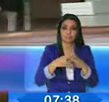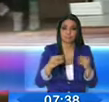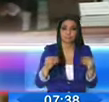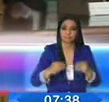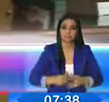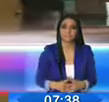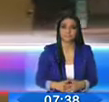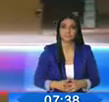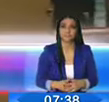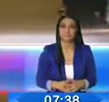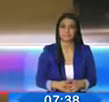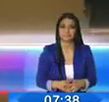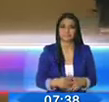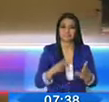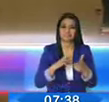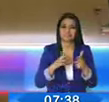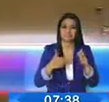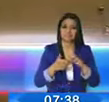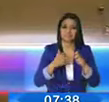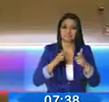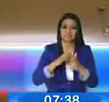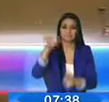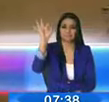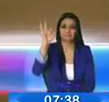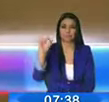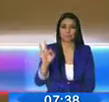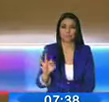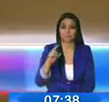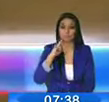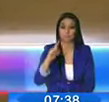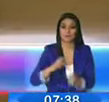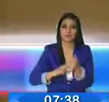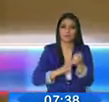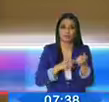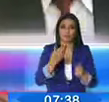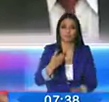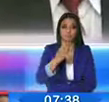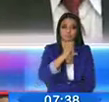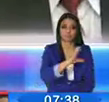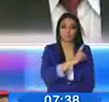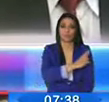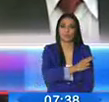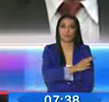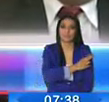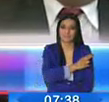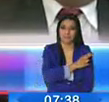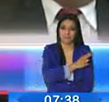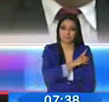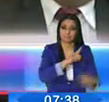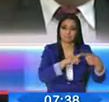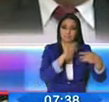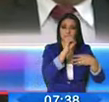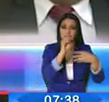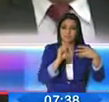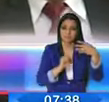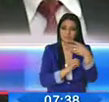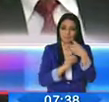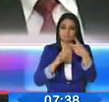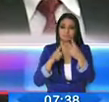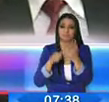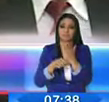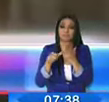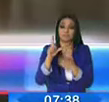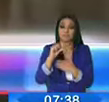la brecha que existía en el presupuesto para la asignación de recursos a las universidades según la senescyt y el ministerio de finanzas ya fue